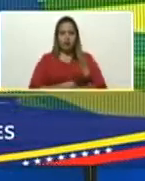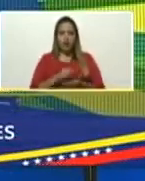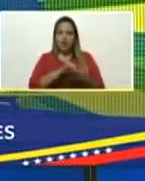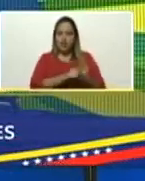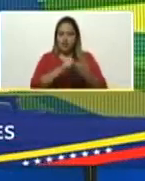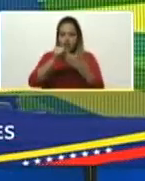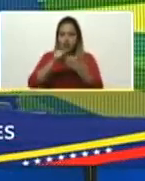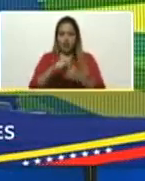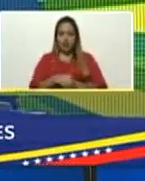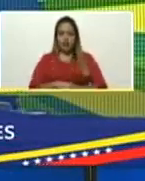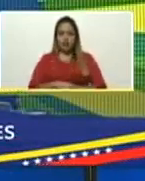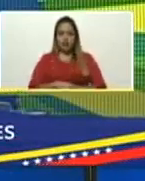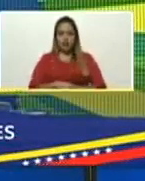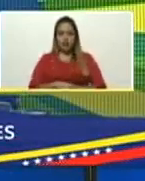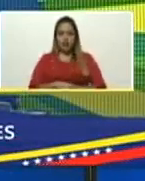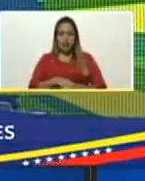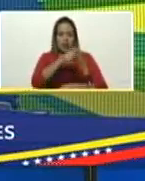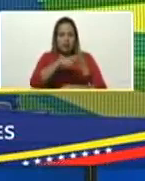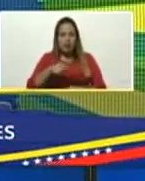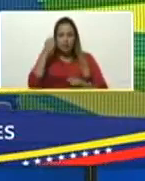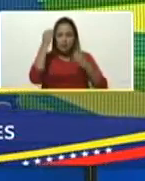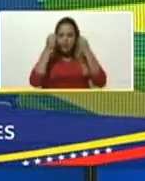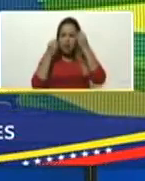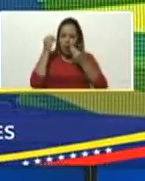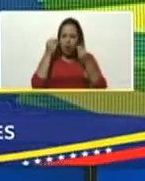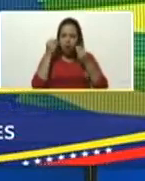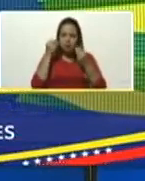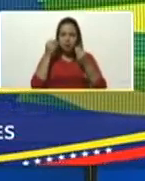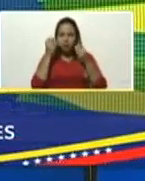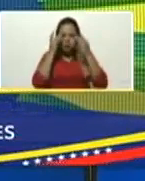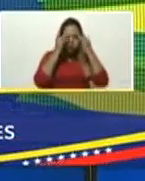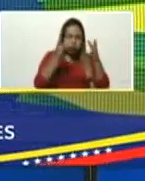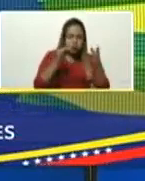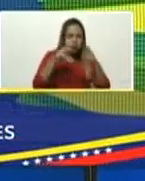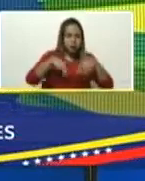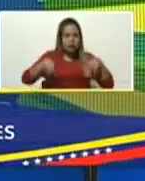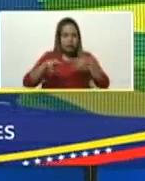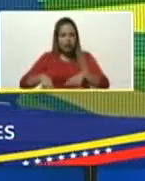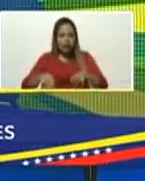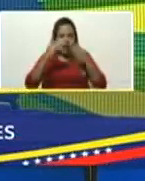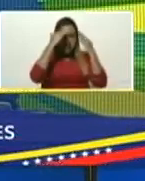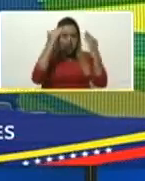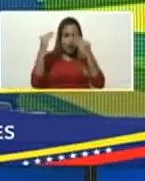líderes, intelectuales, pensadores, mis saludos a todos.